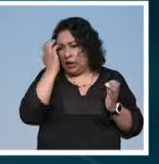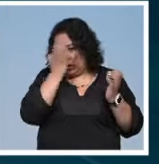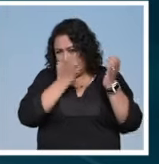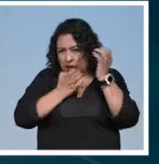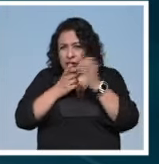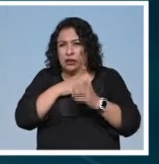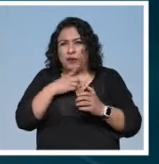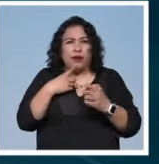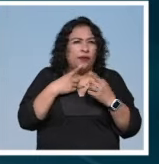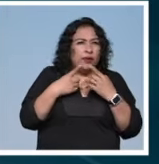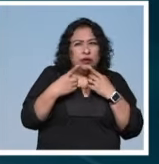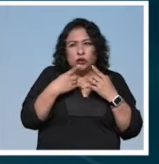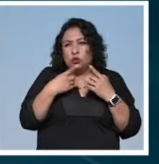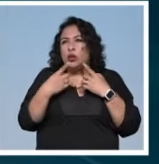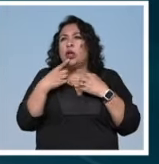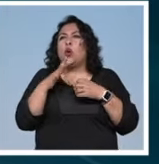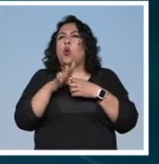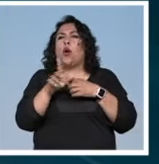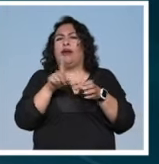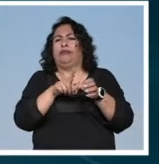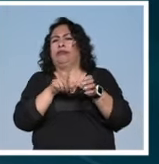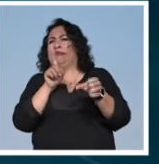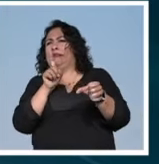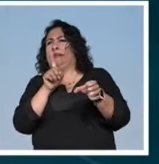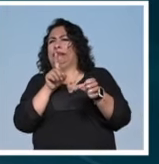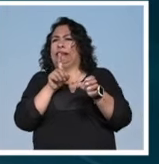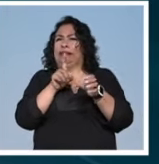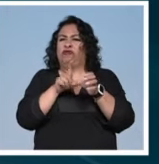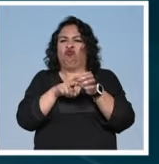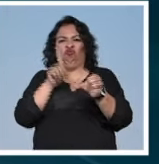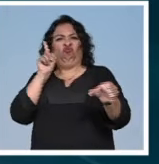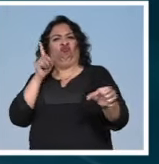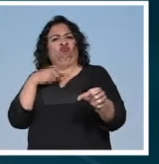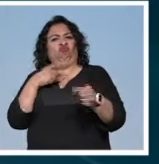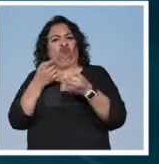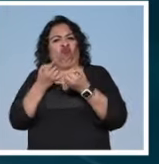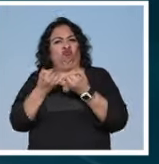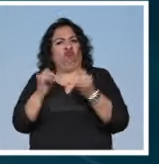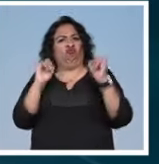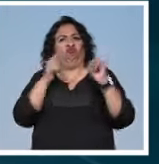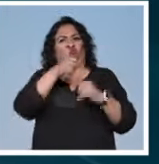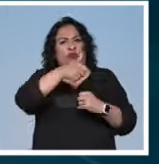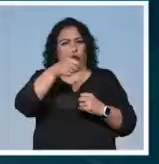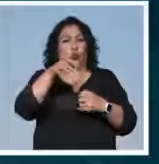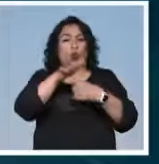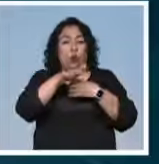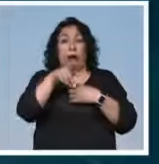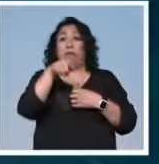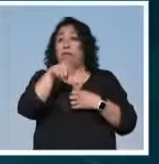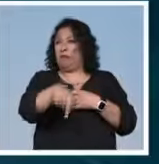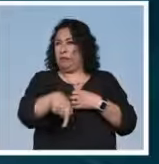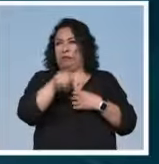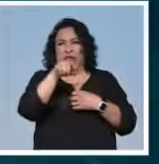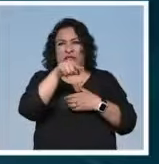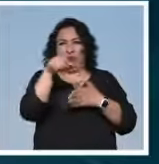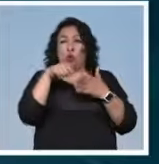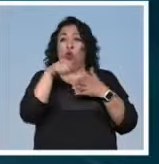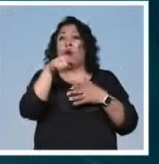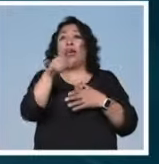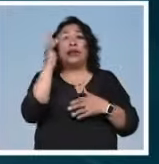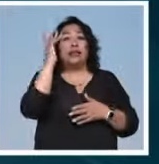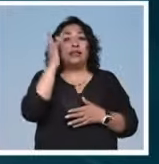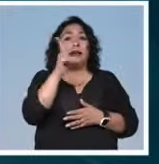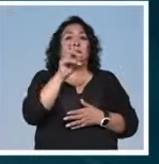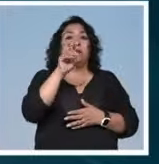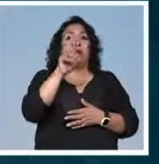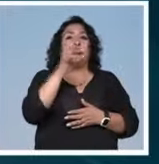analizar o discutir precisamente qué grado de autonomía, qué grado de soberanía quería cada estado. En este mismo recinto, el Templo de San Pedro